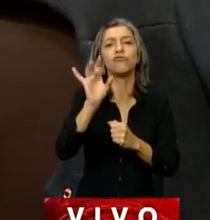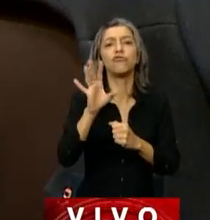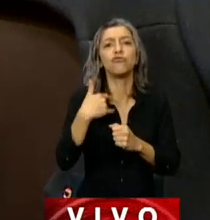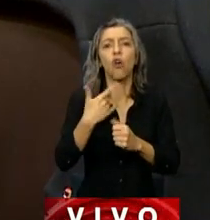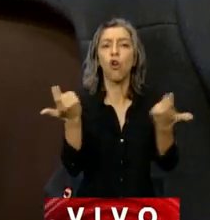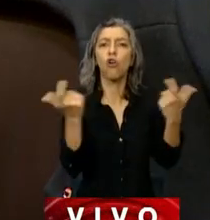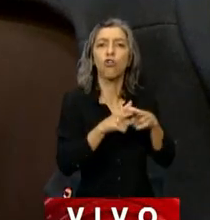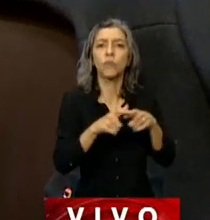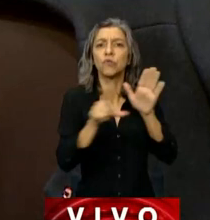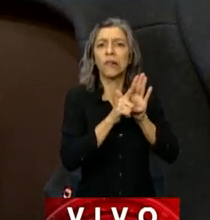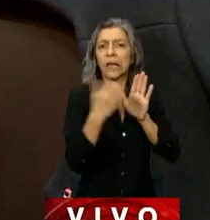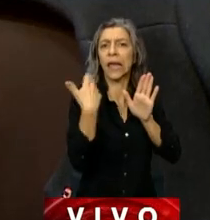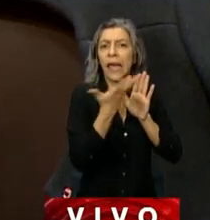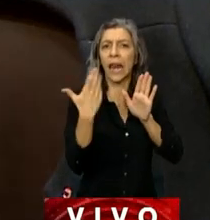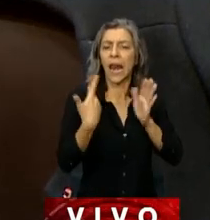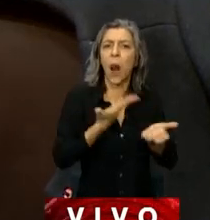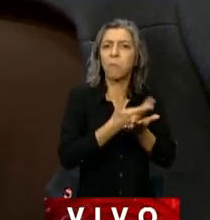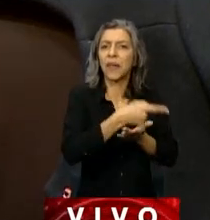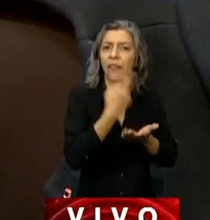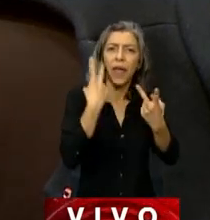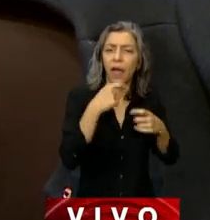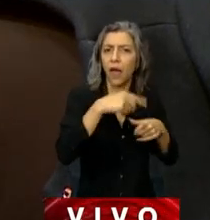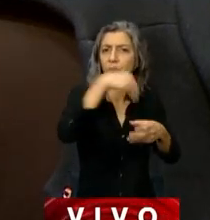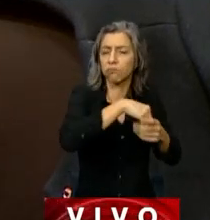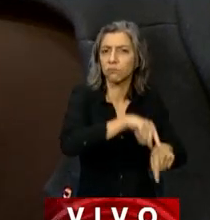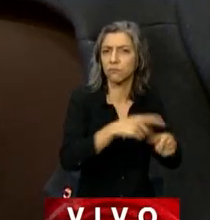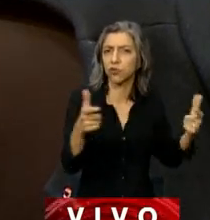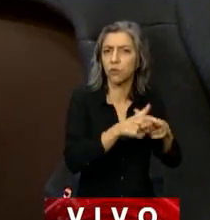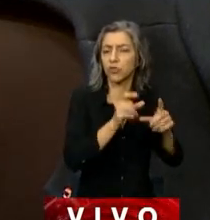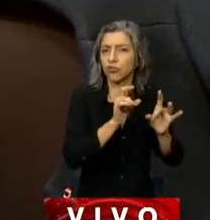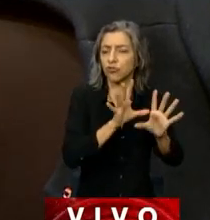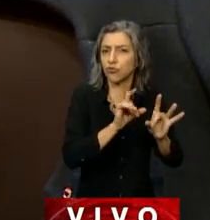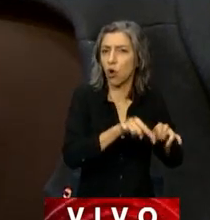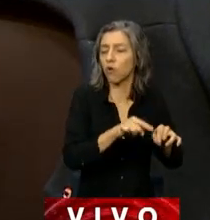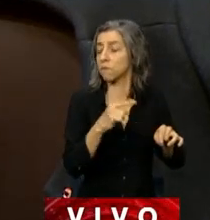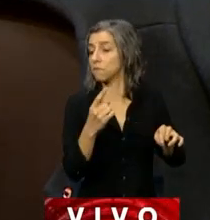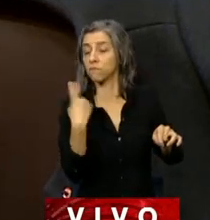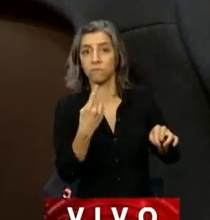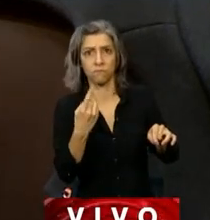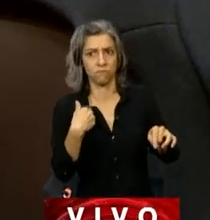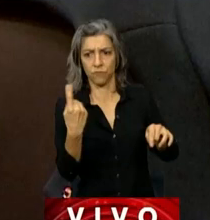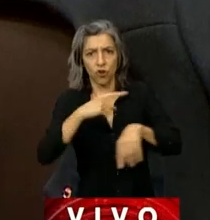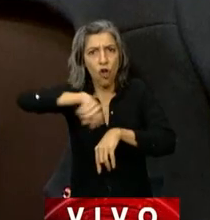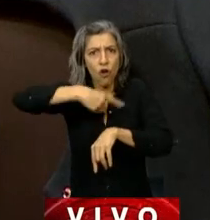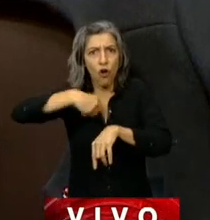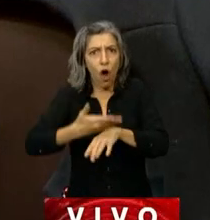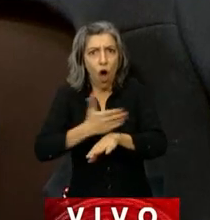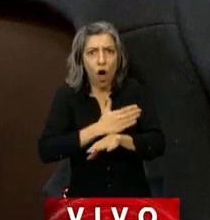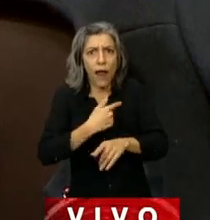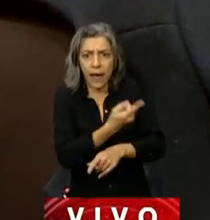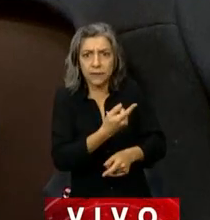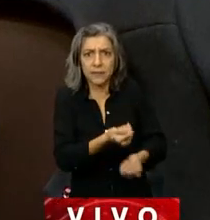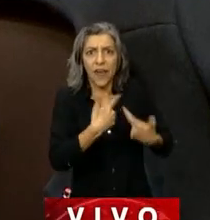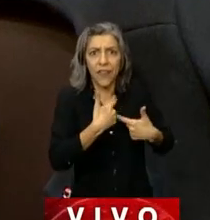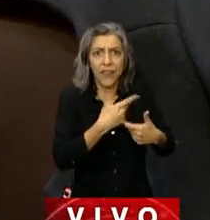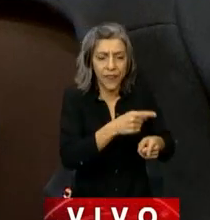general allí fuimos convocados intempestivamente con horas de anticipación para tratar un proyecto del embargado